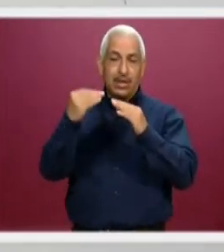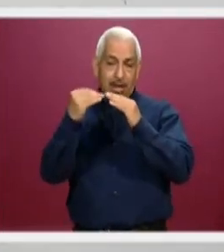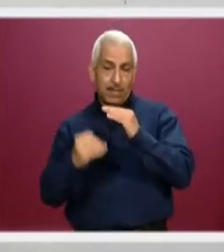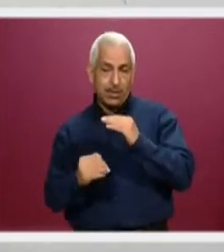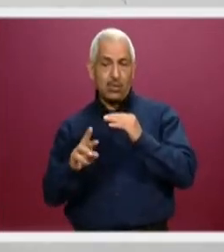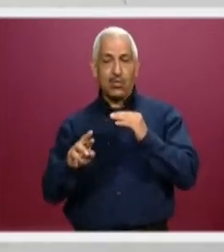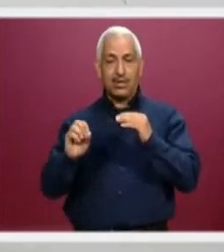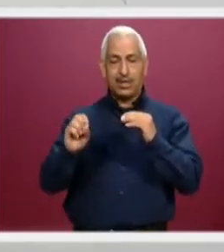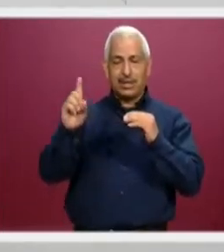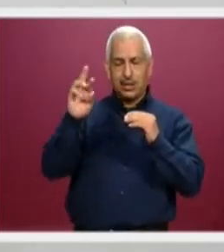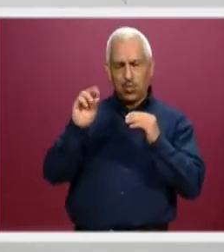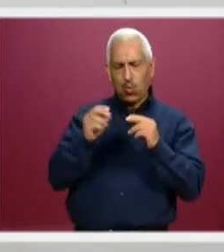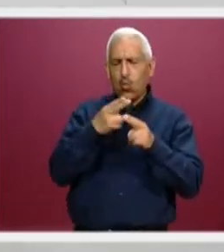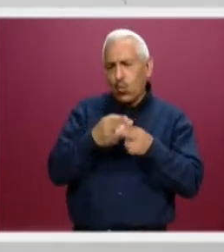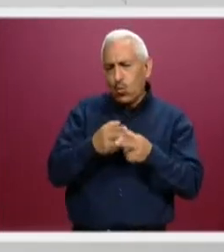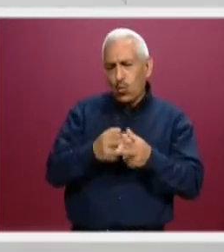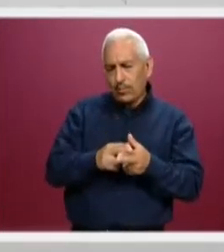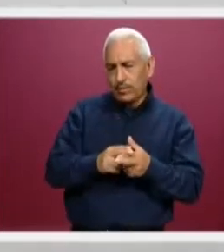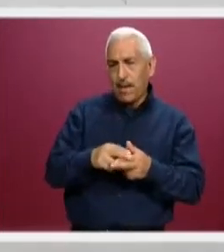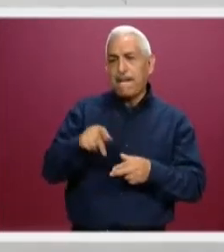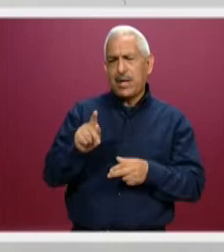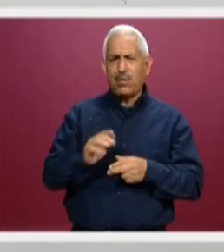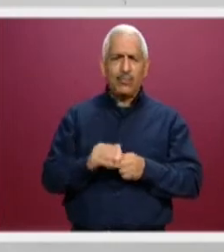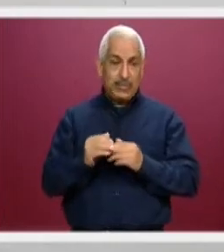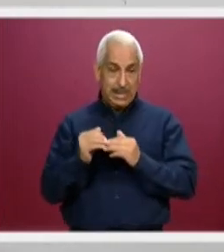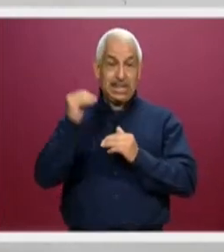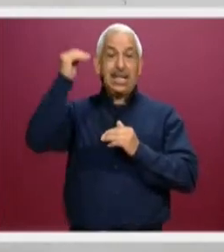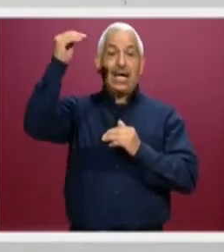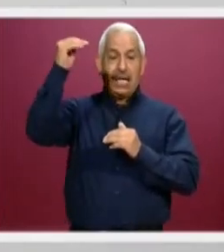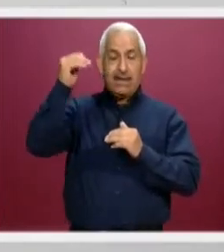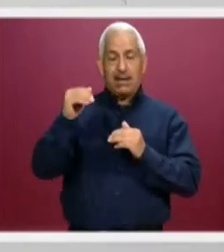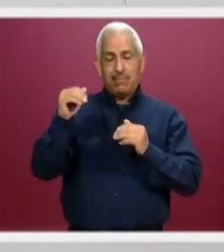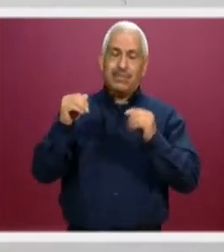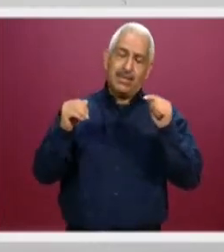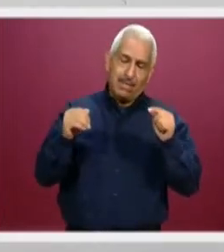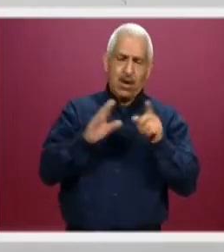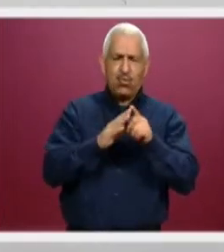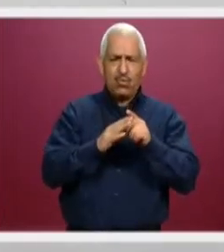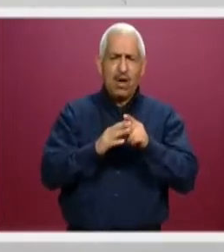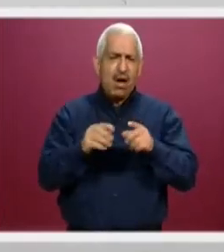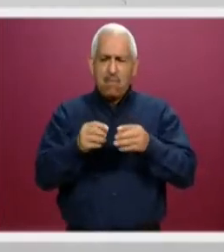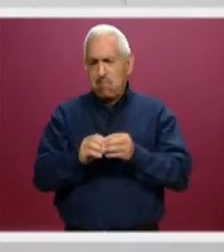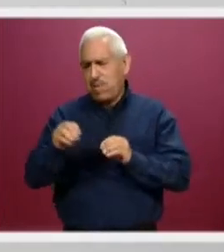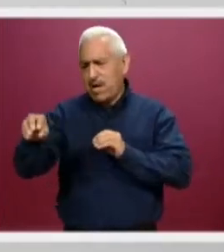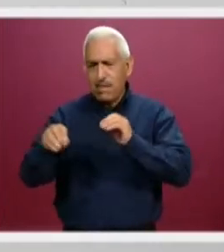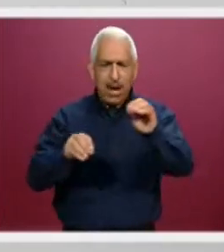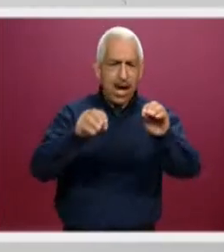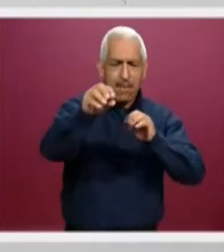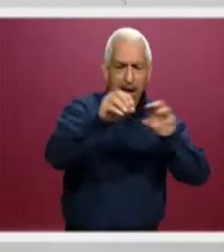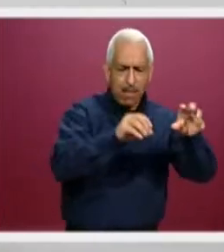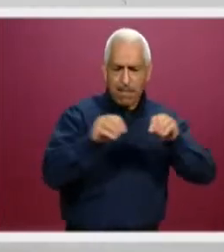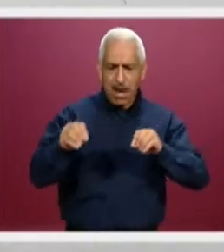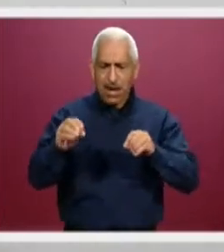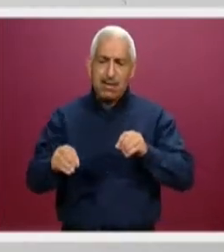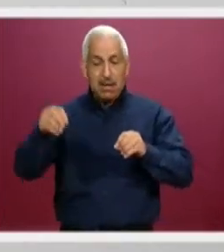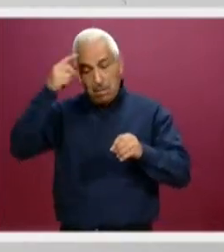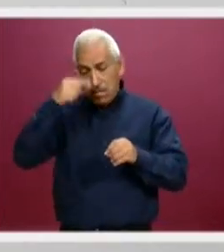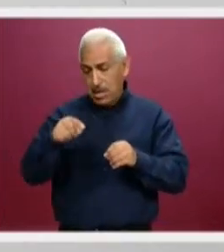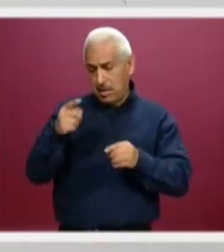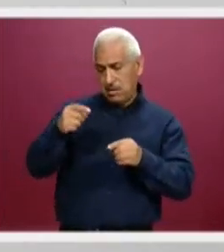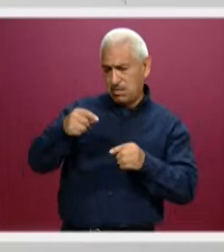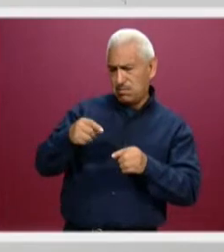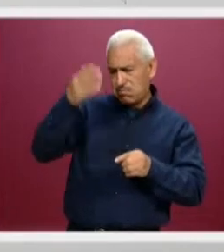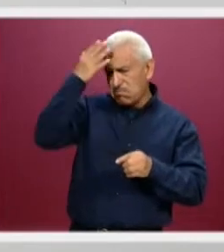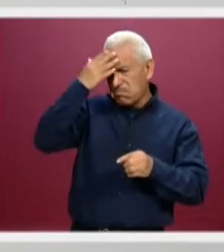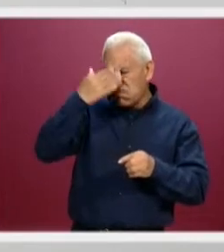repartiendo que es el divisor tenemos el cociente y por qué es el resultado y por último el residuo si es